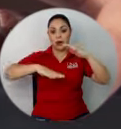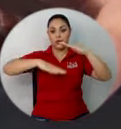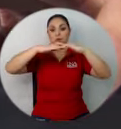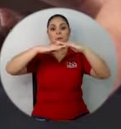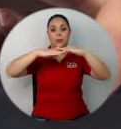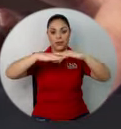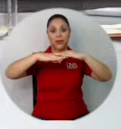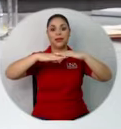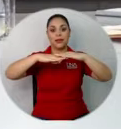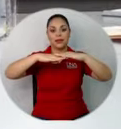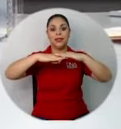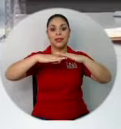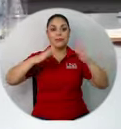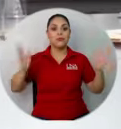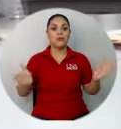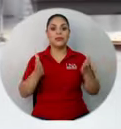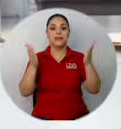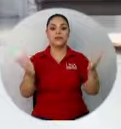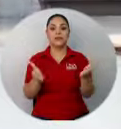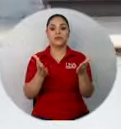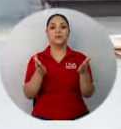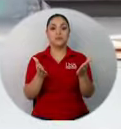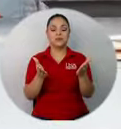capacidades instaladas, si estamos hablando